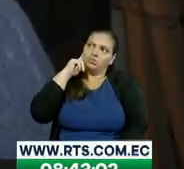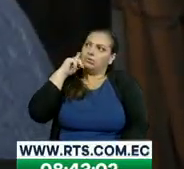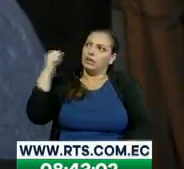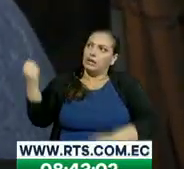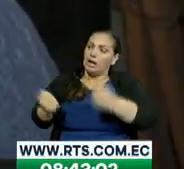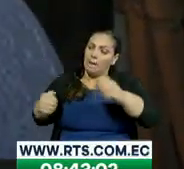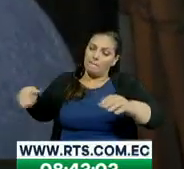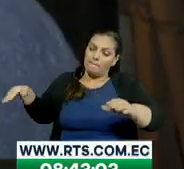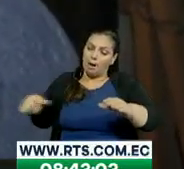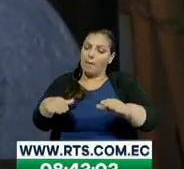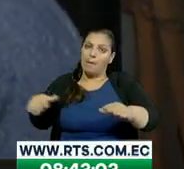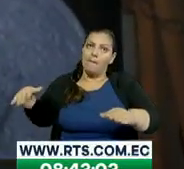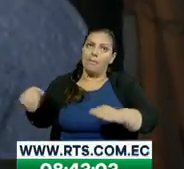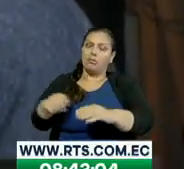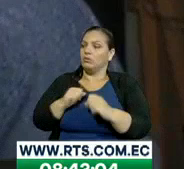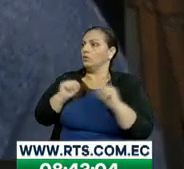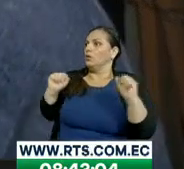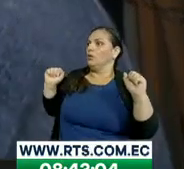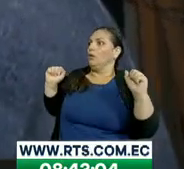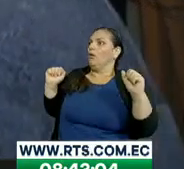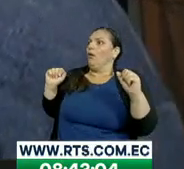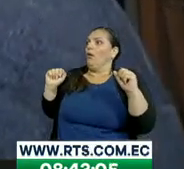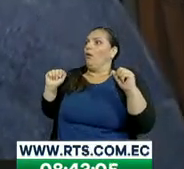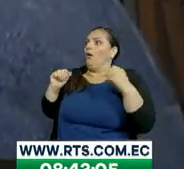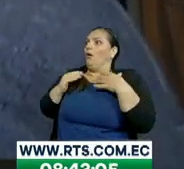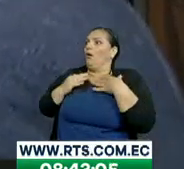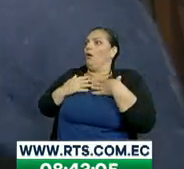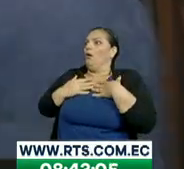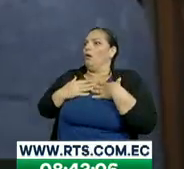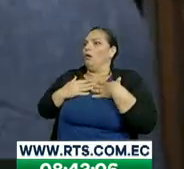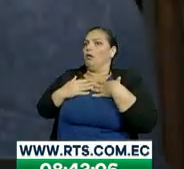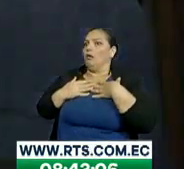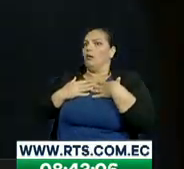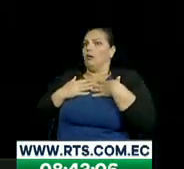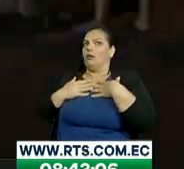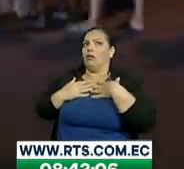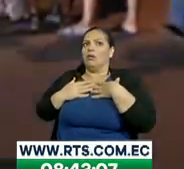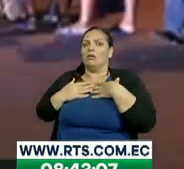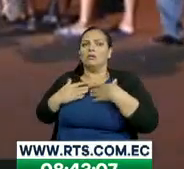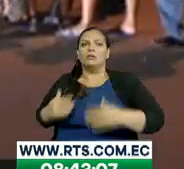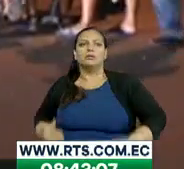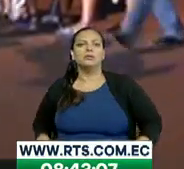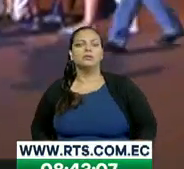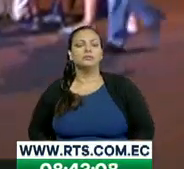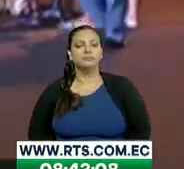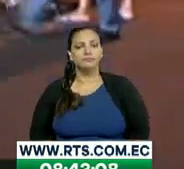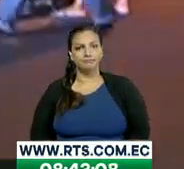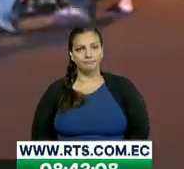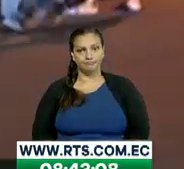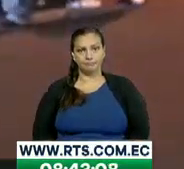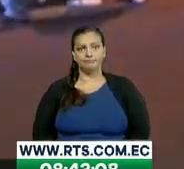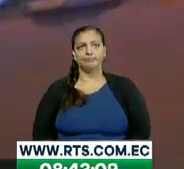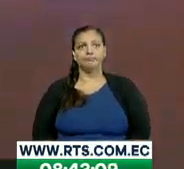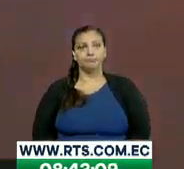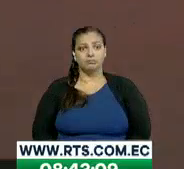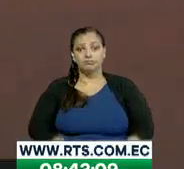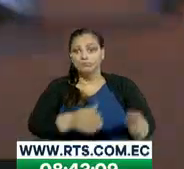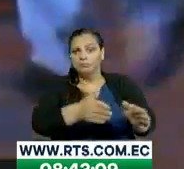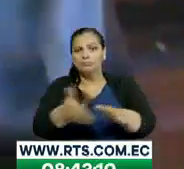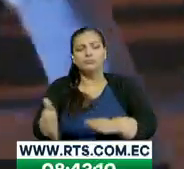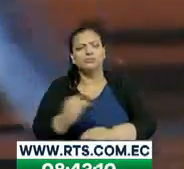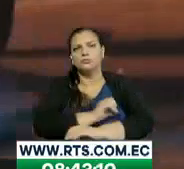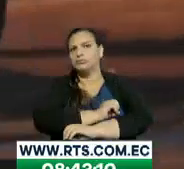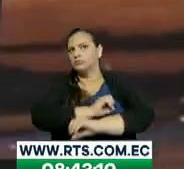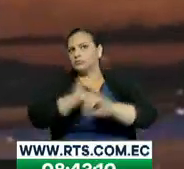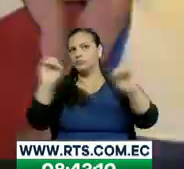se vino y me quedé así. Y prácticamente sí, estoy raspada. En ambos casos no se registraron víctimas mortales, pero